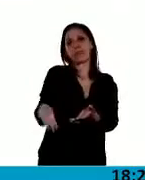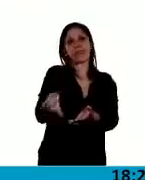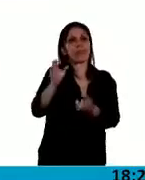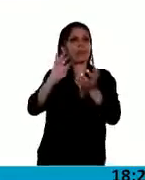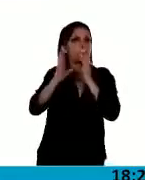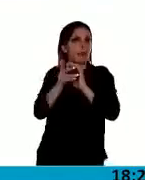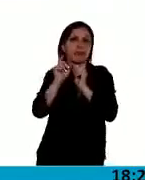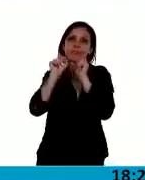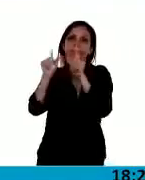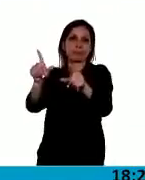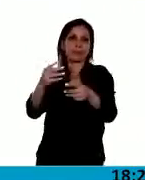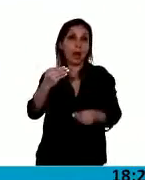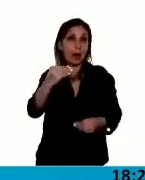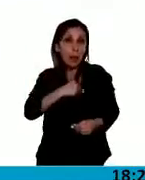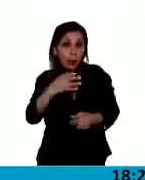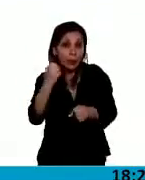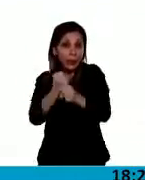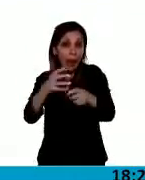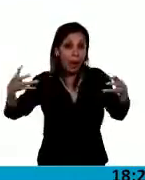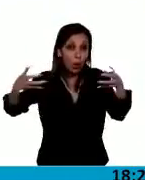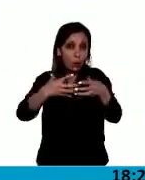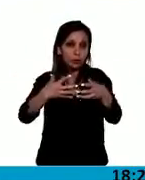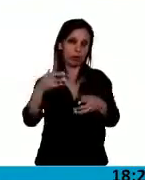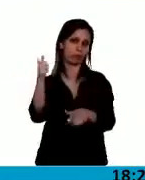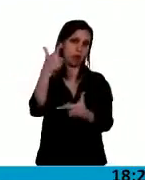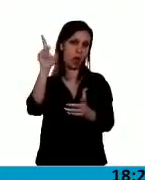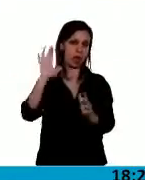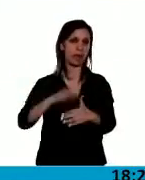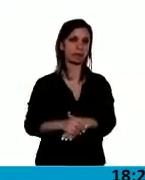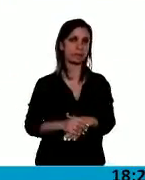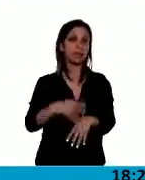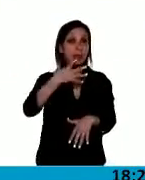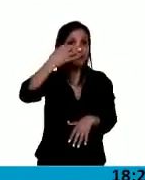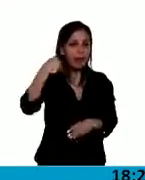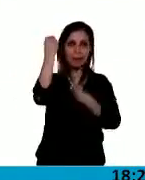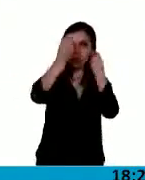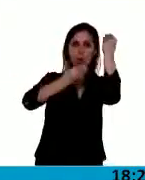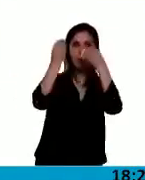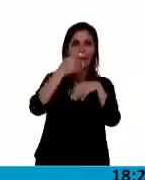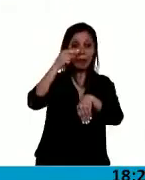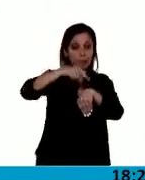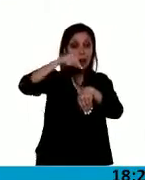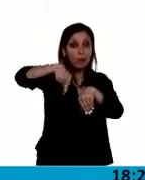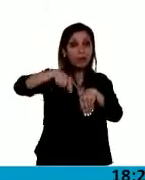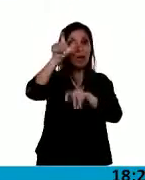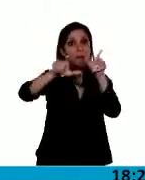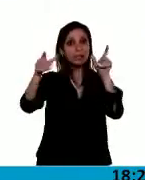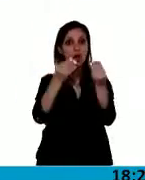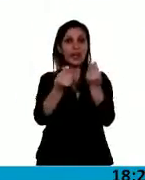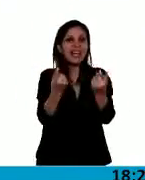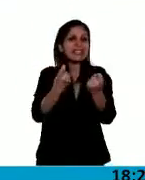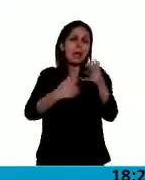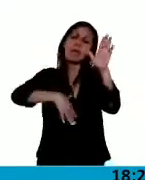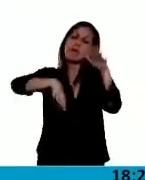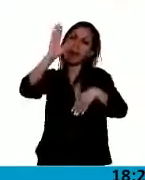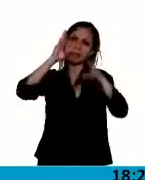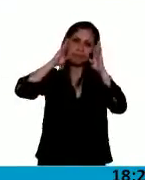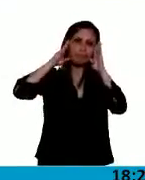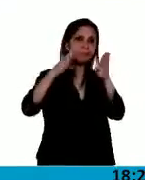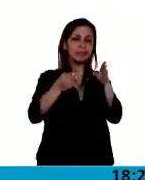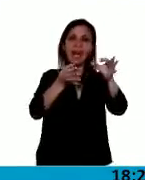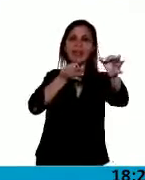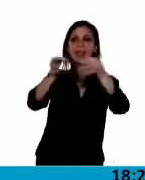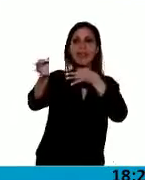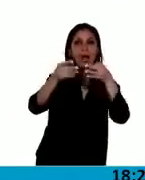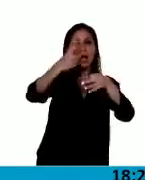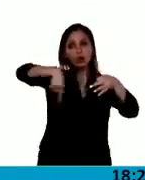presentado que no tienen voluntad de trabajar en conjunto. Realmente me preocupa que en el momento en el que los bonaerenses necesitan más que nunca diálogo y